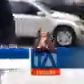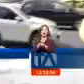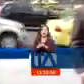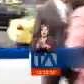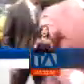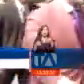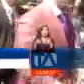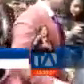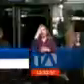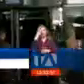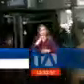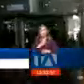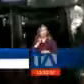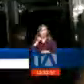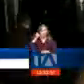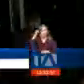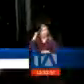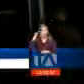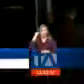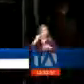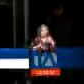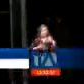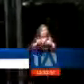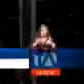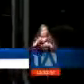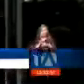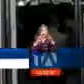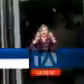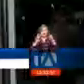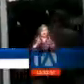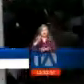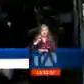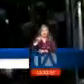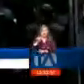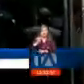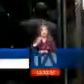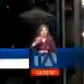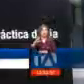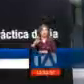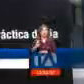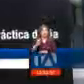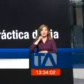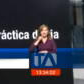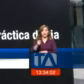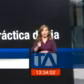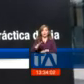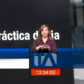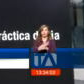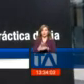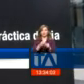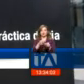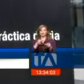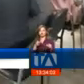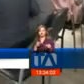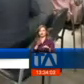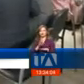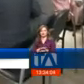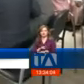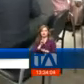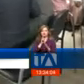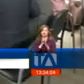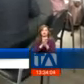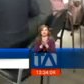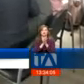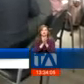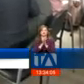por la decisión adoptada ayer en la audiencia de juicio del caso Díaz-Elec, en la que el tribunal declaró en abandono la causa como acusador particular,